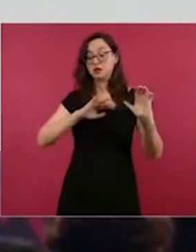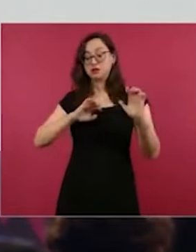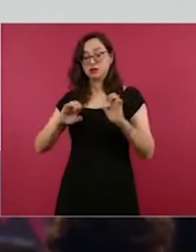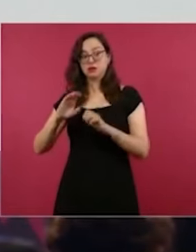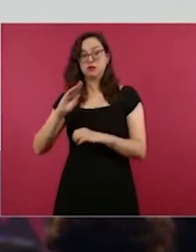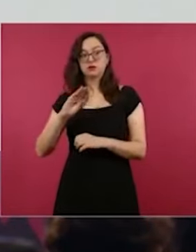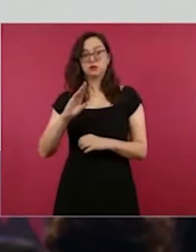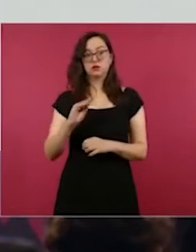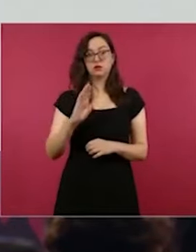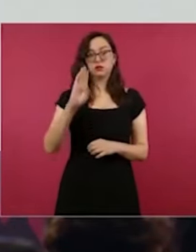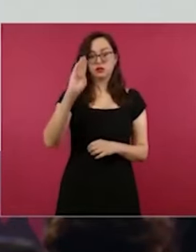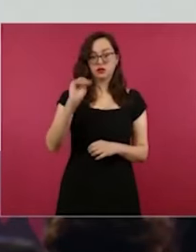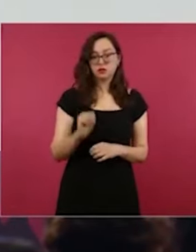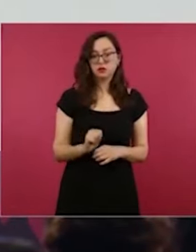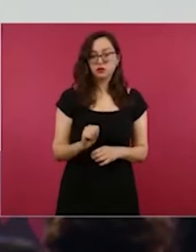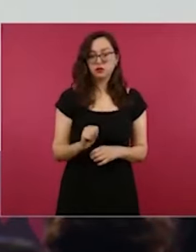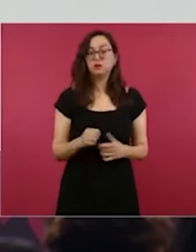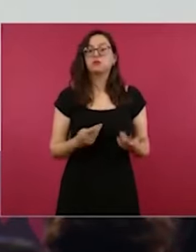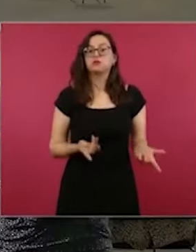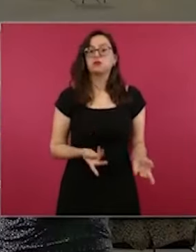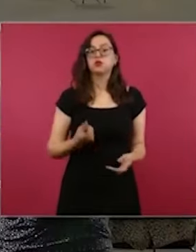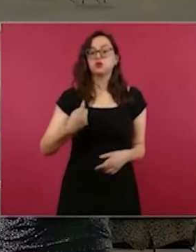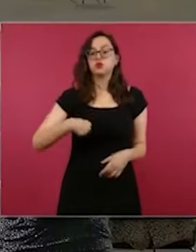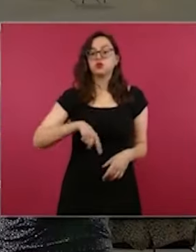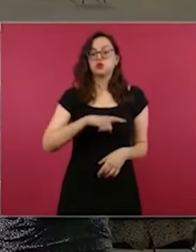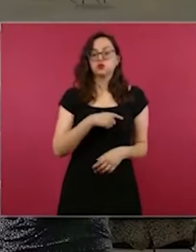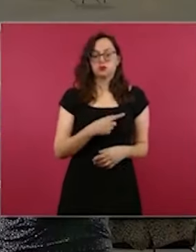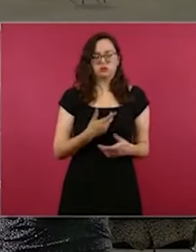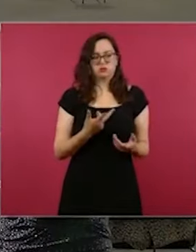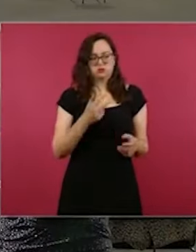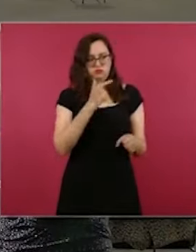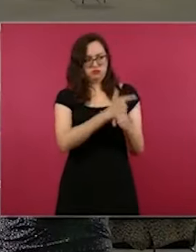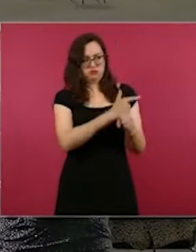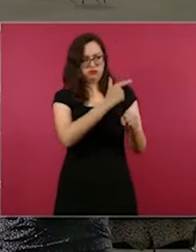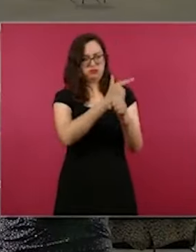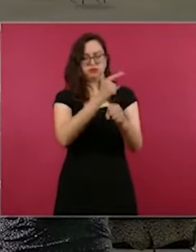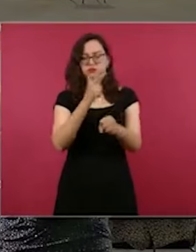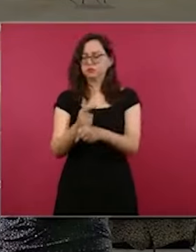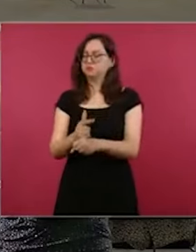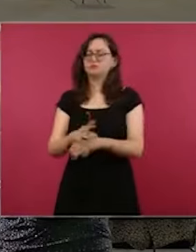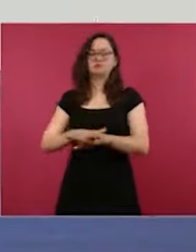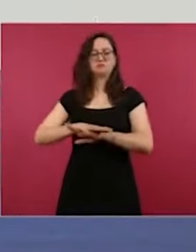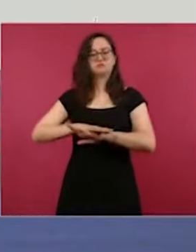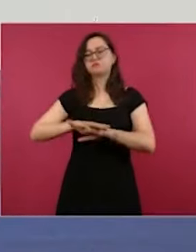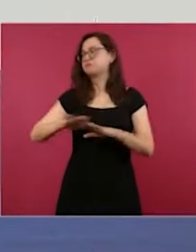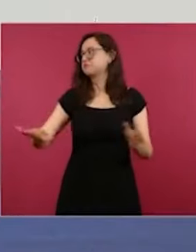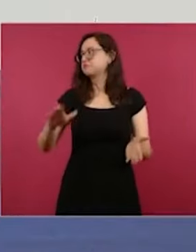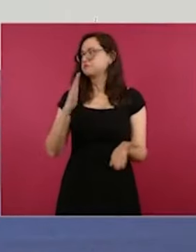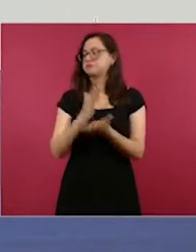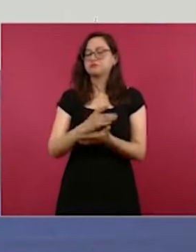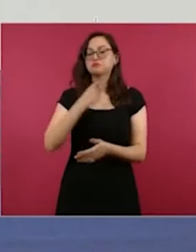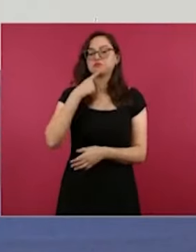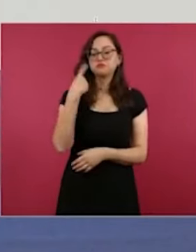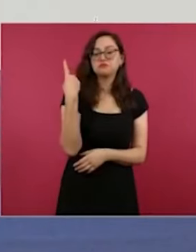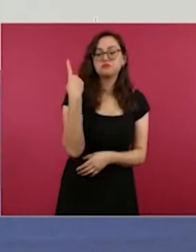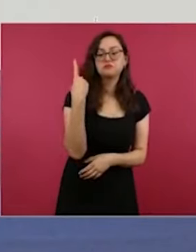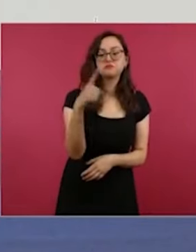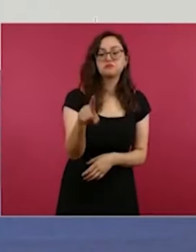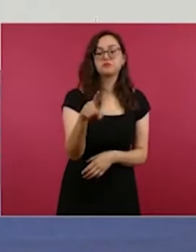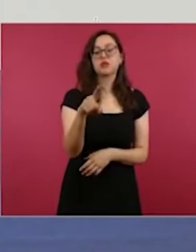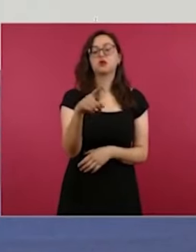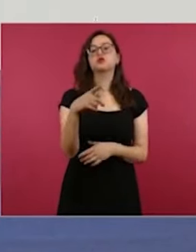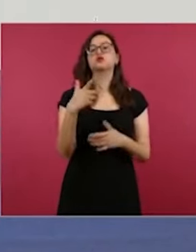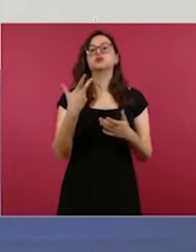en Pemex durante el sexenio de Vicente Fox sin embargo lo que ha llamado la atención es que el esposo de casar solo